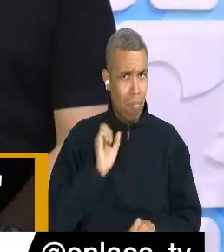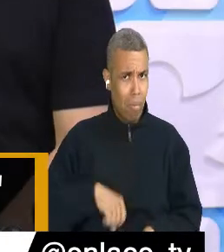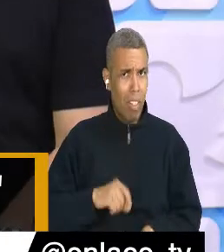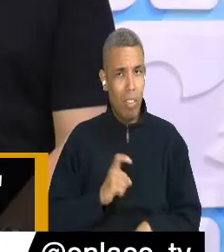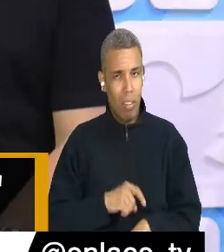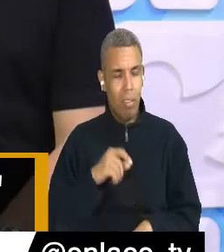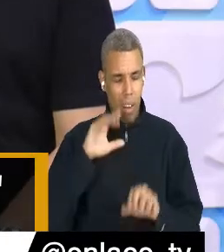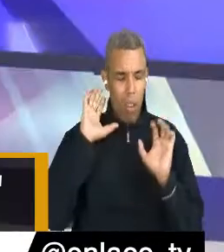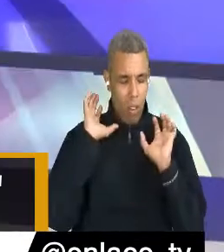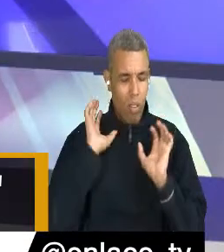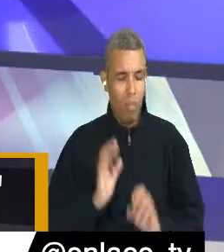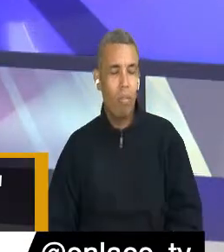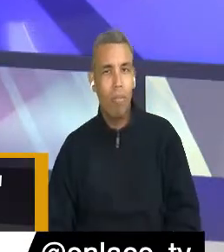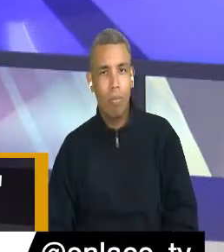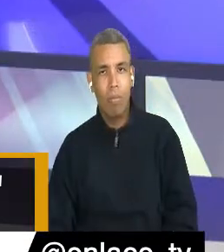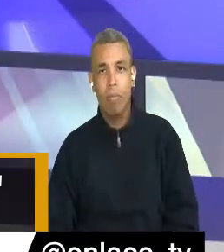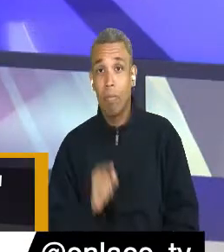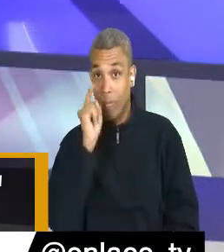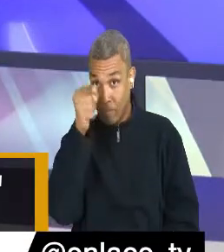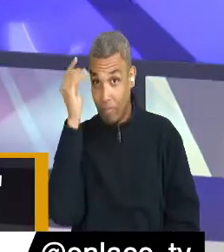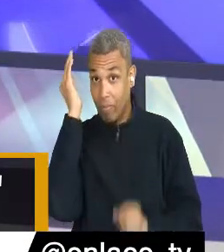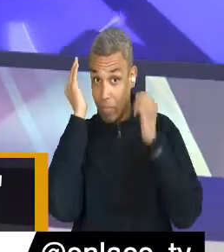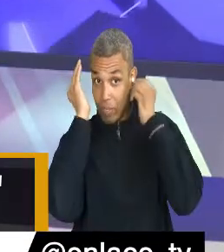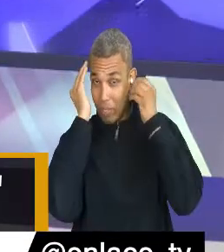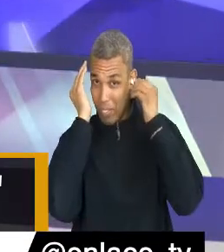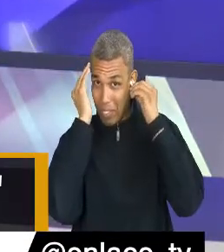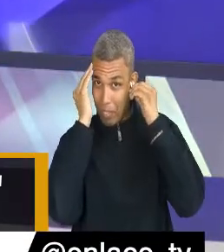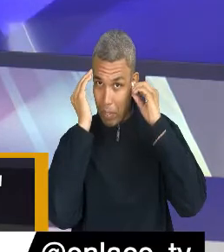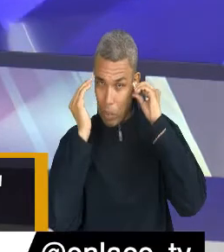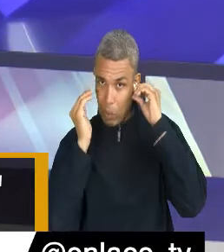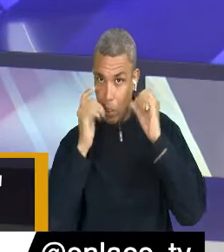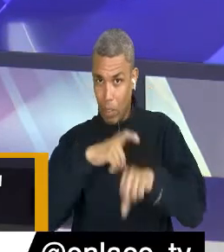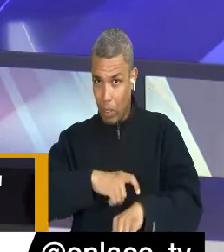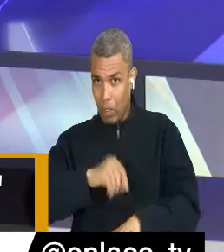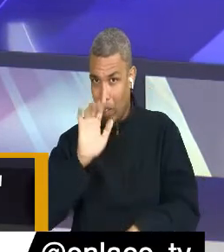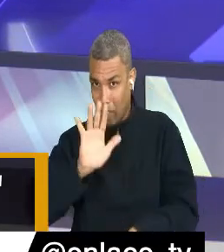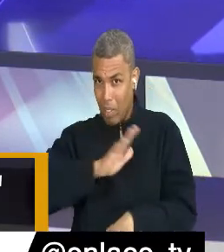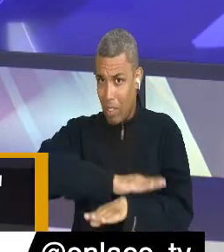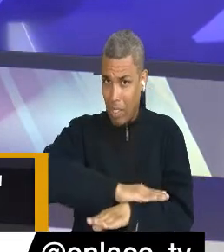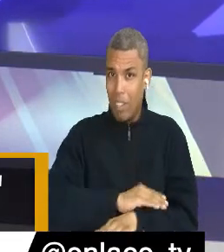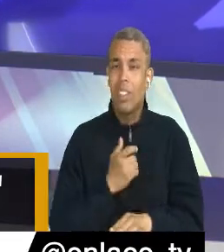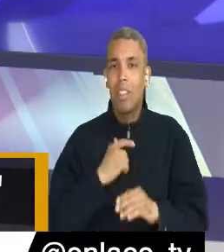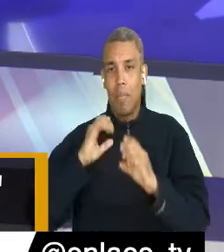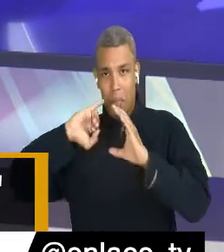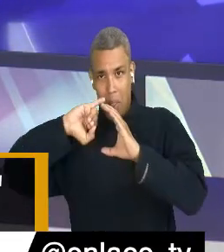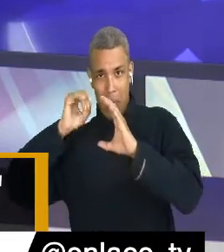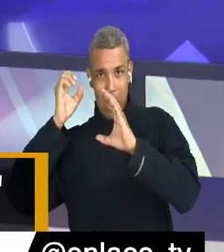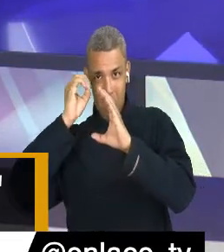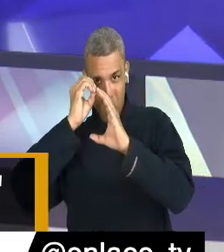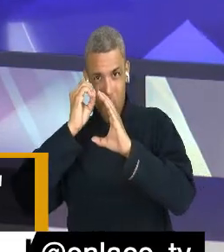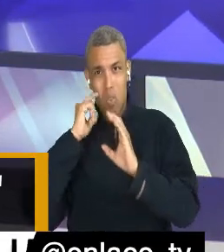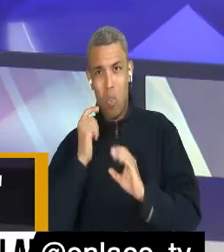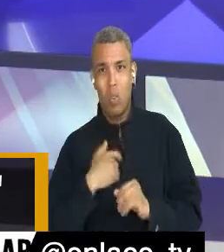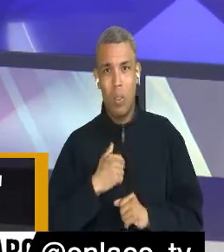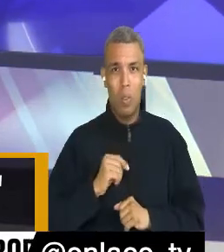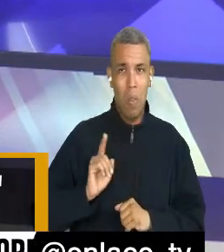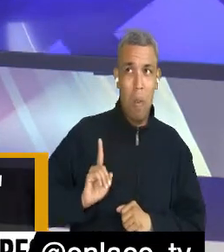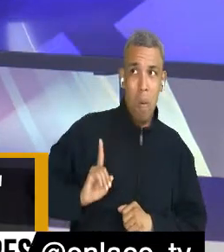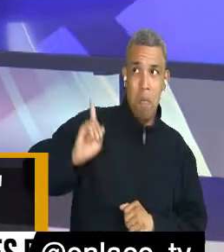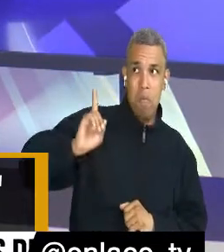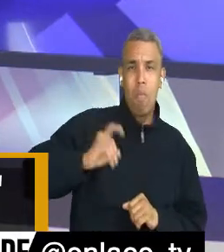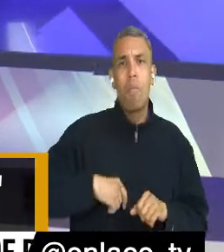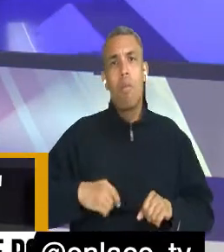disponibilidad. Así que ya lo saben ustedes, a partir de las 5 de la tarde la conferencia allí en el hotel del Centro Comercial San Silvestre.